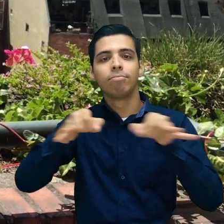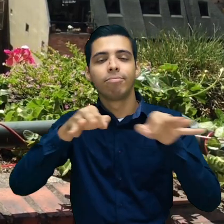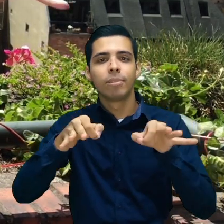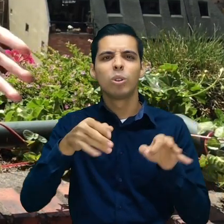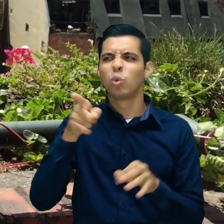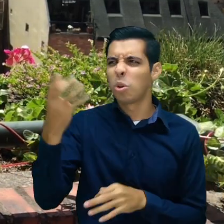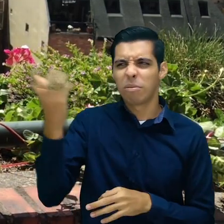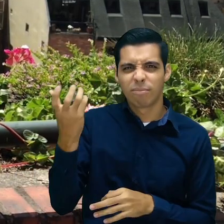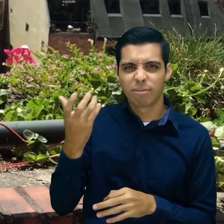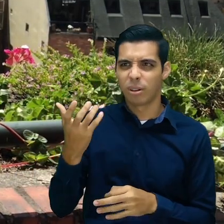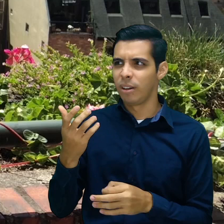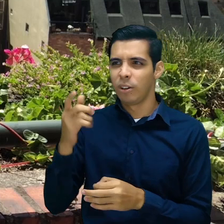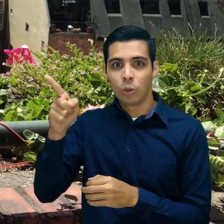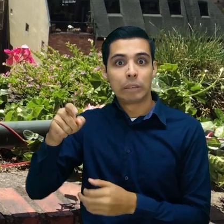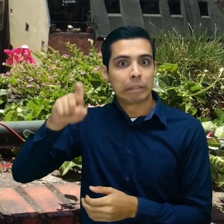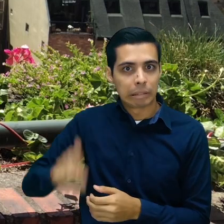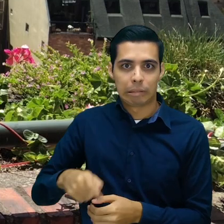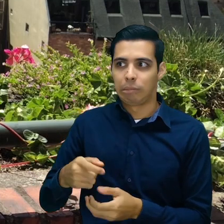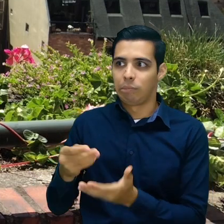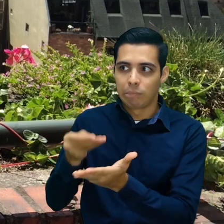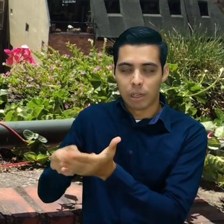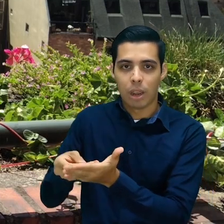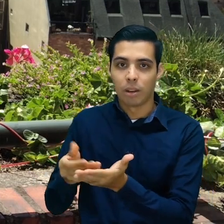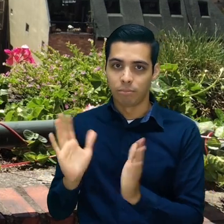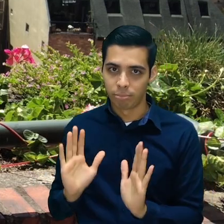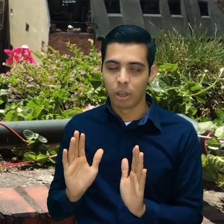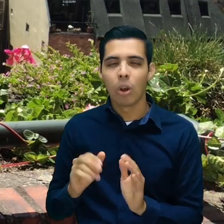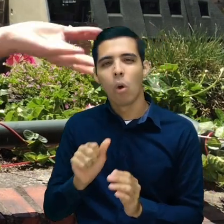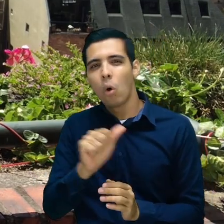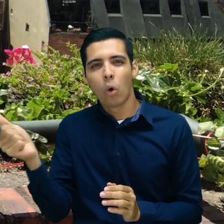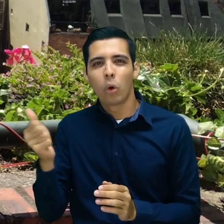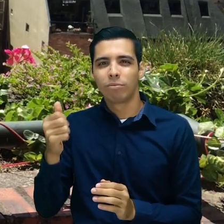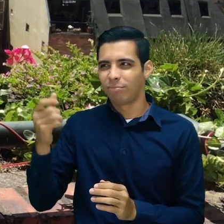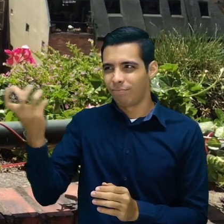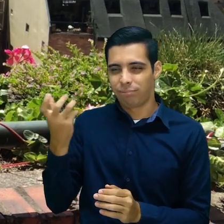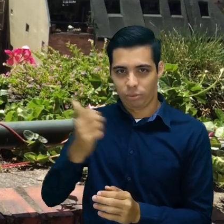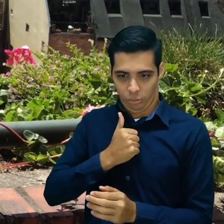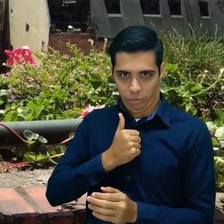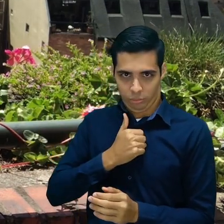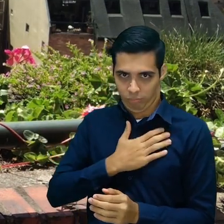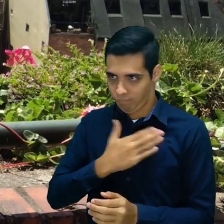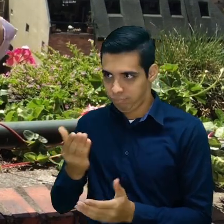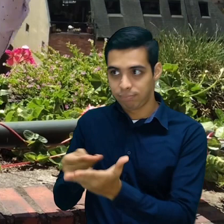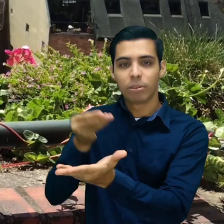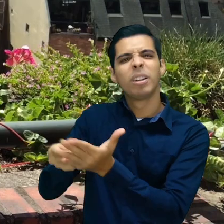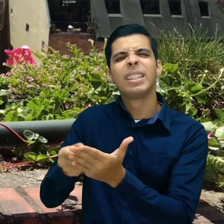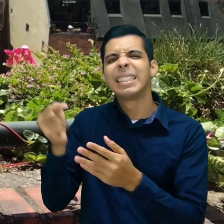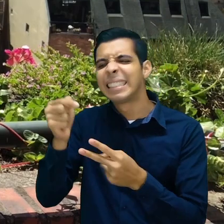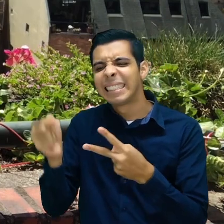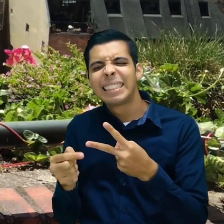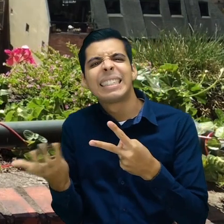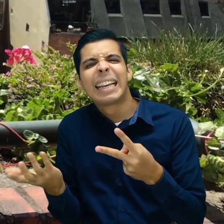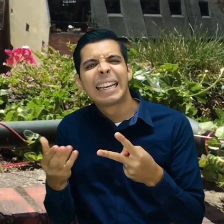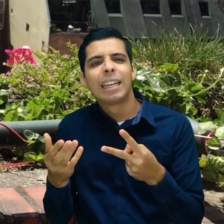qué es la pensión obligatoria, qué es la pensión voluntaria, por qué hacer aportes voluntarios a pensión obligatoria o a fondos voluntarios de pensión. Ese es un